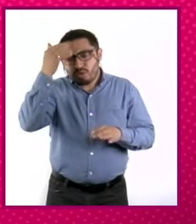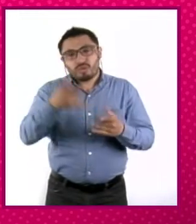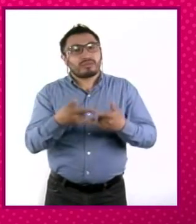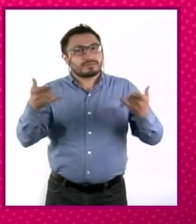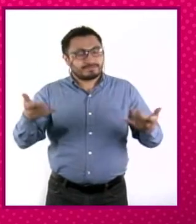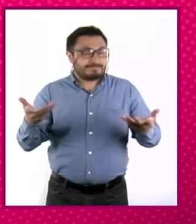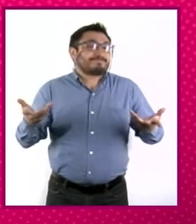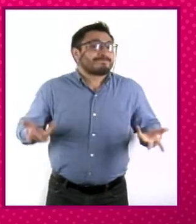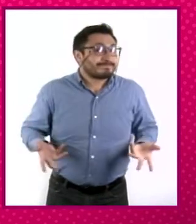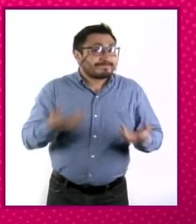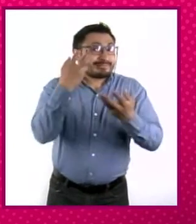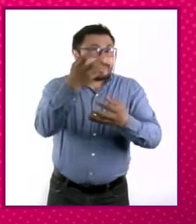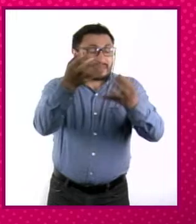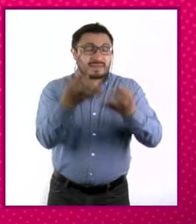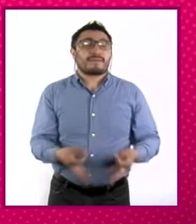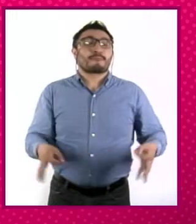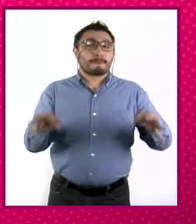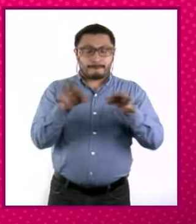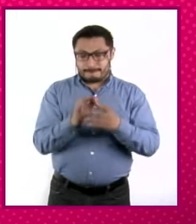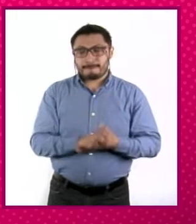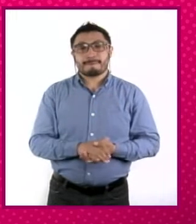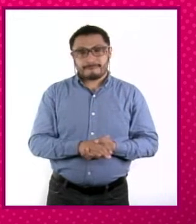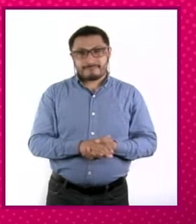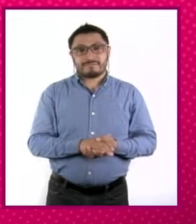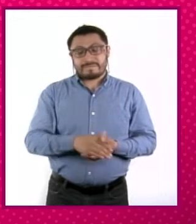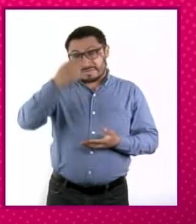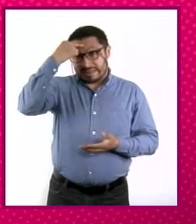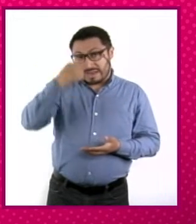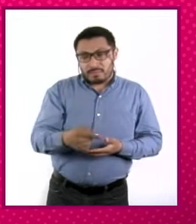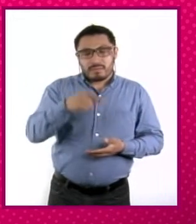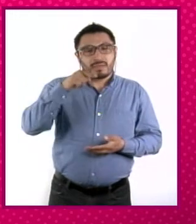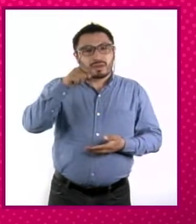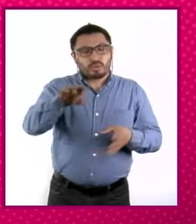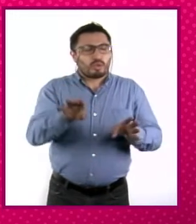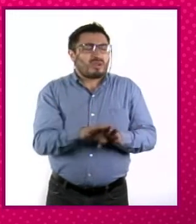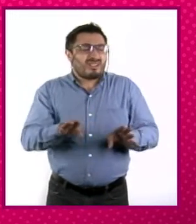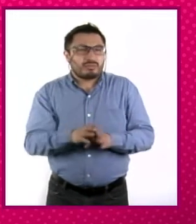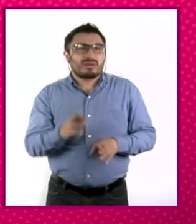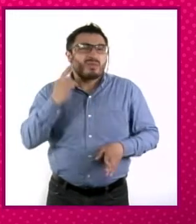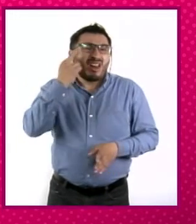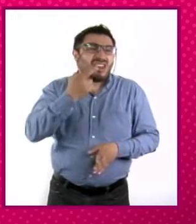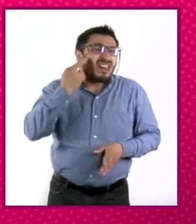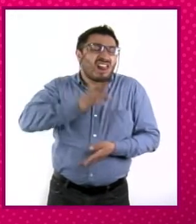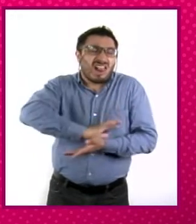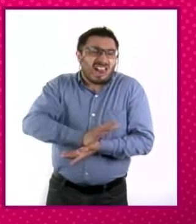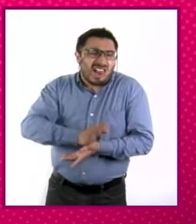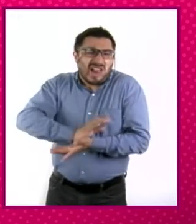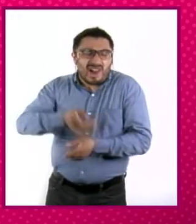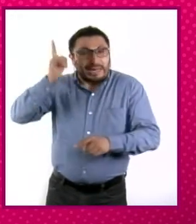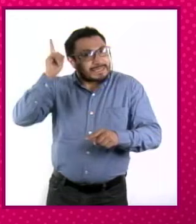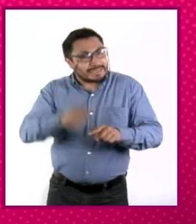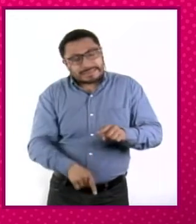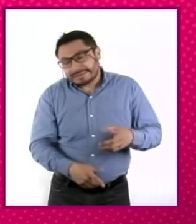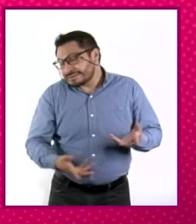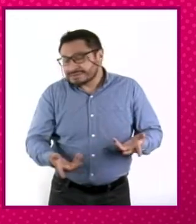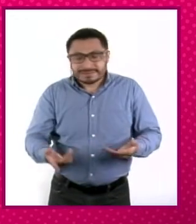haciendo caso, simulando, por ejemplo, que vendían sus tierras de los pueblos, pero en realidad no las vendían. O a veces sí y a veces